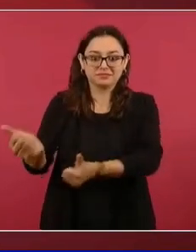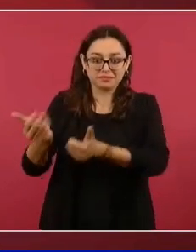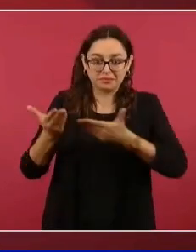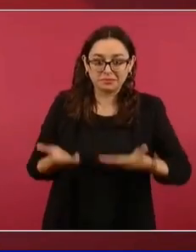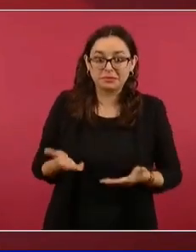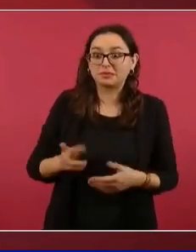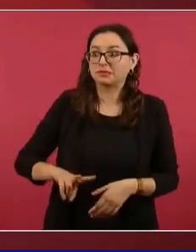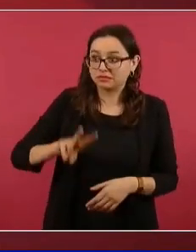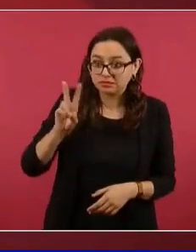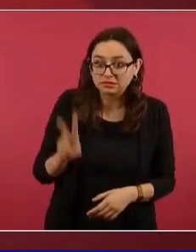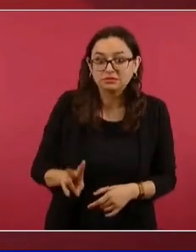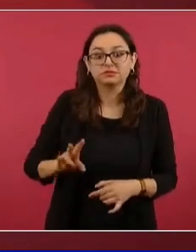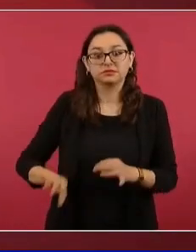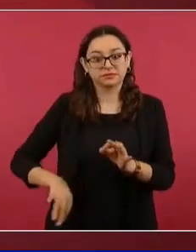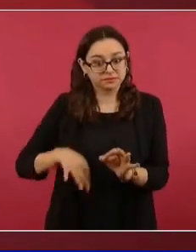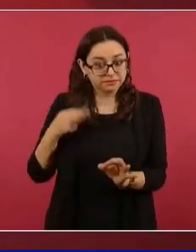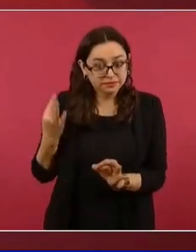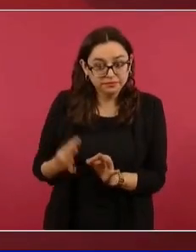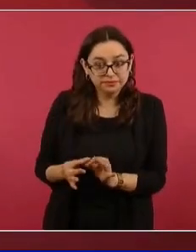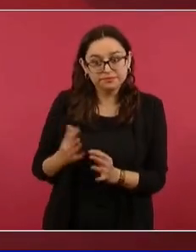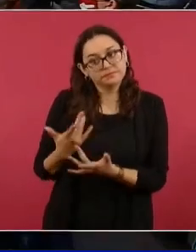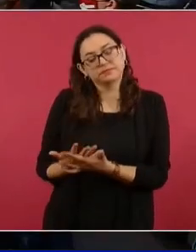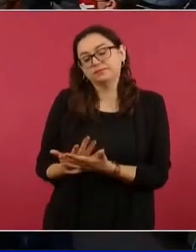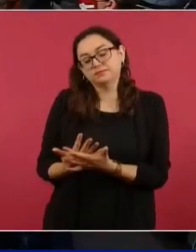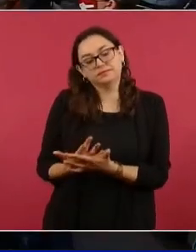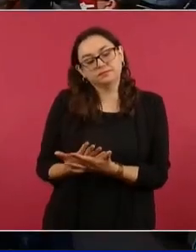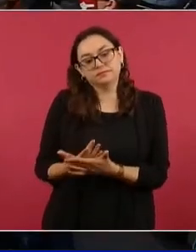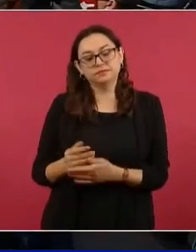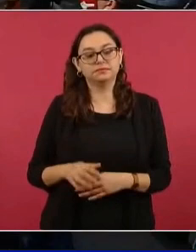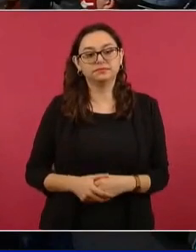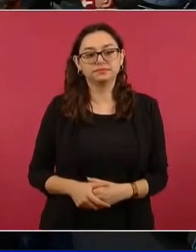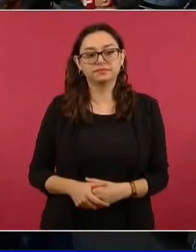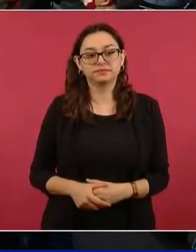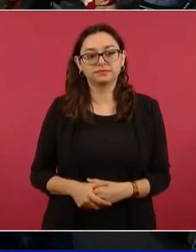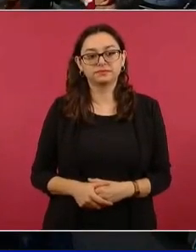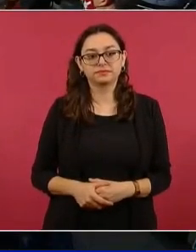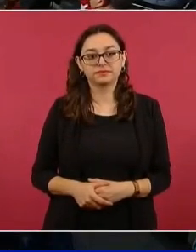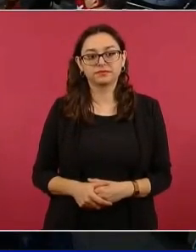sido cerrado el mecanismo y que se ha entregado correctamente.